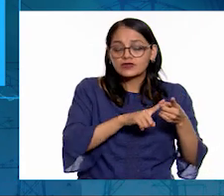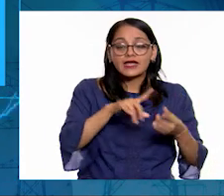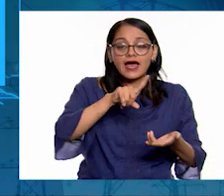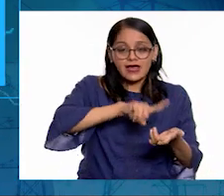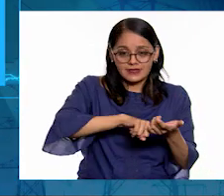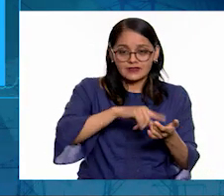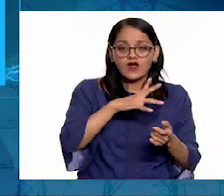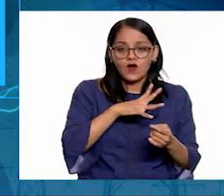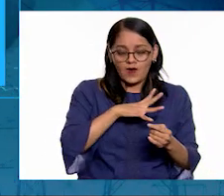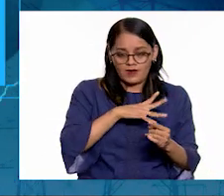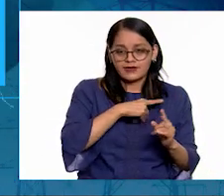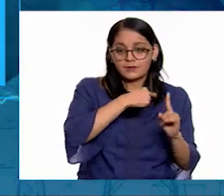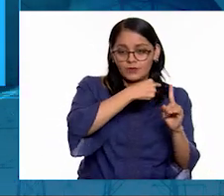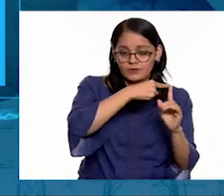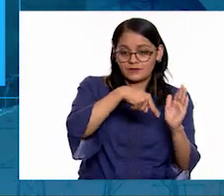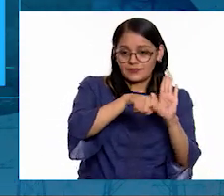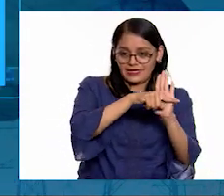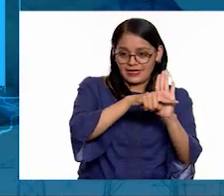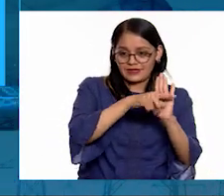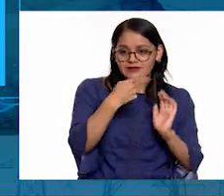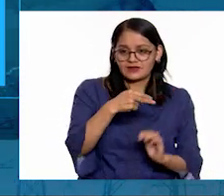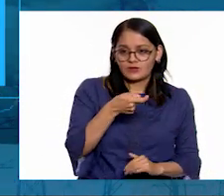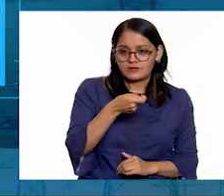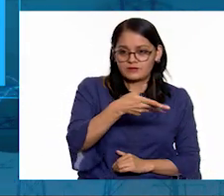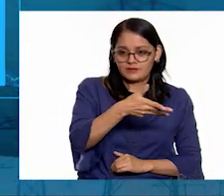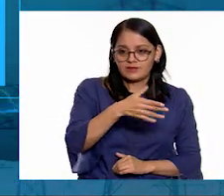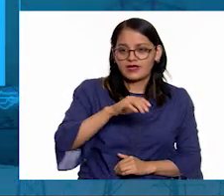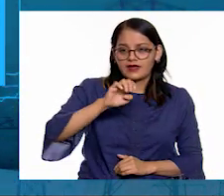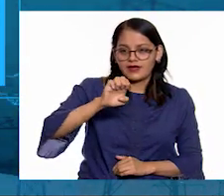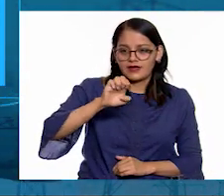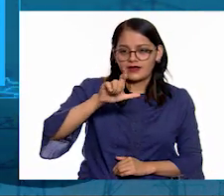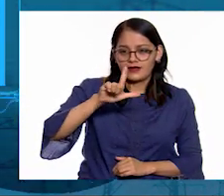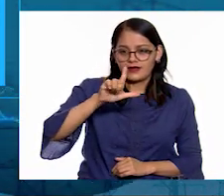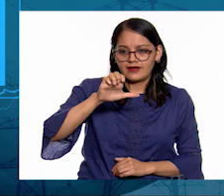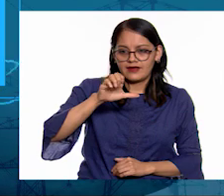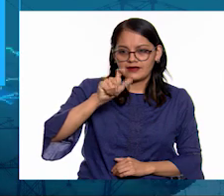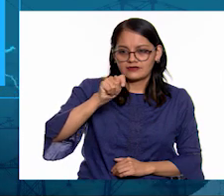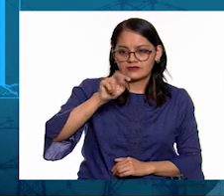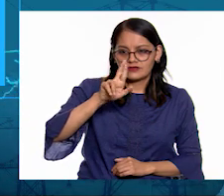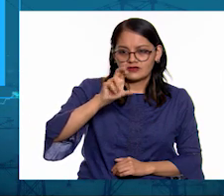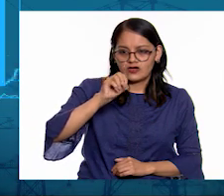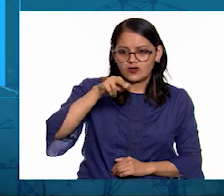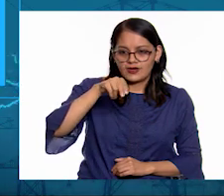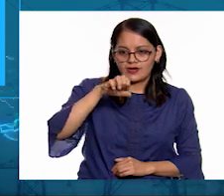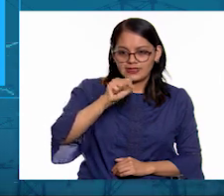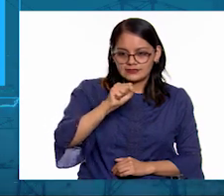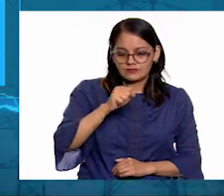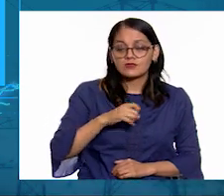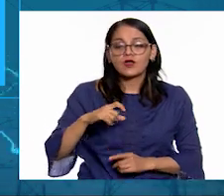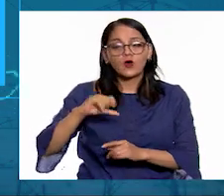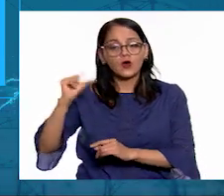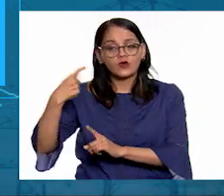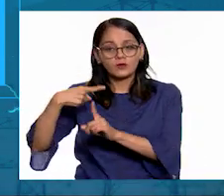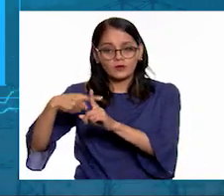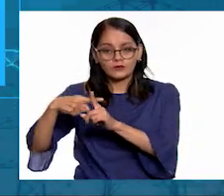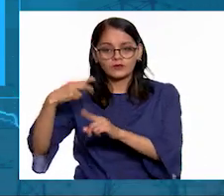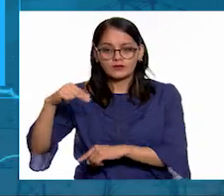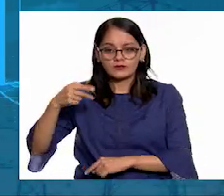componentes con carga negativa denominados electrones y otros con carga positiva, que son los